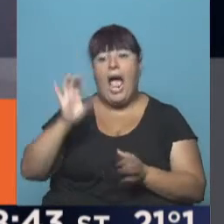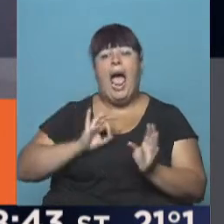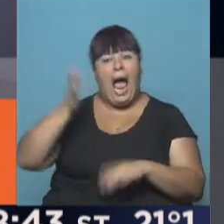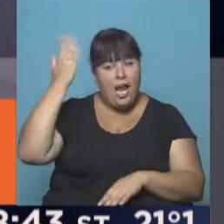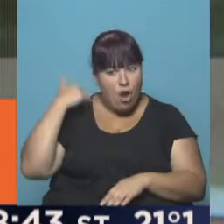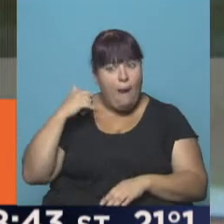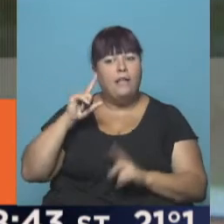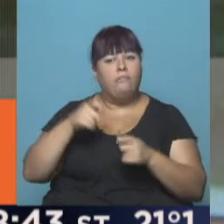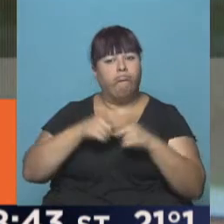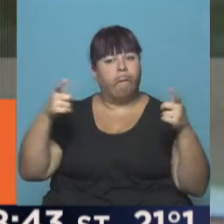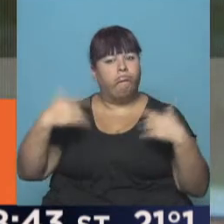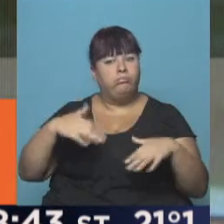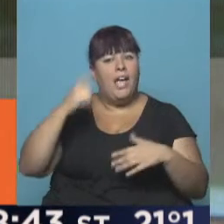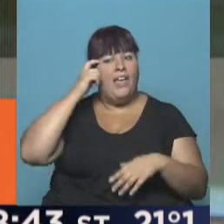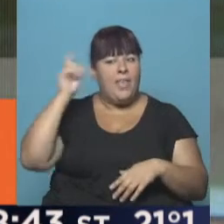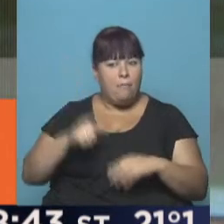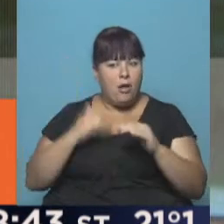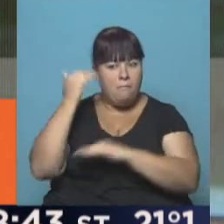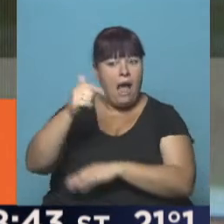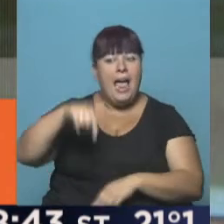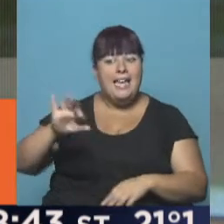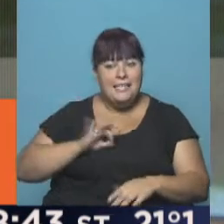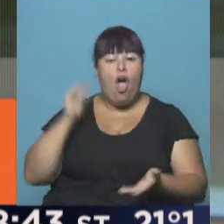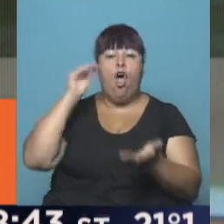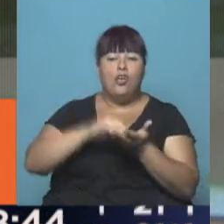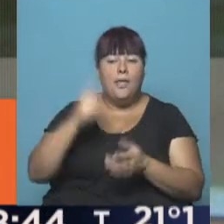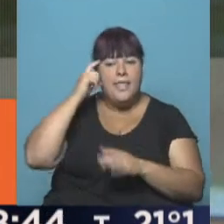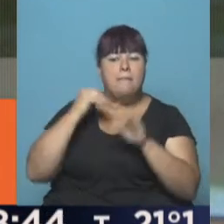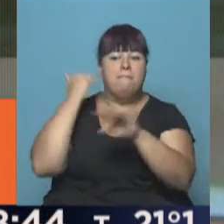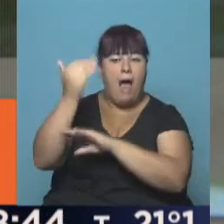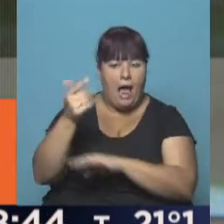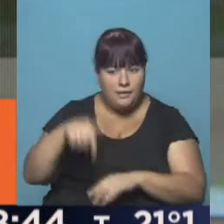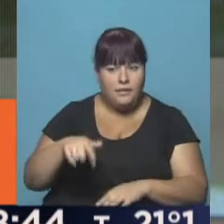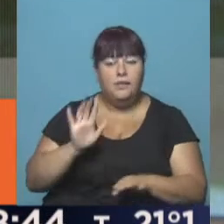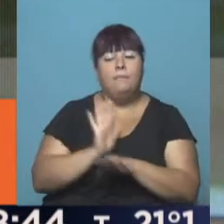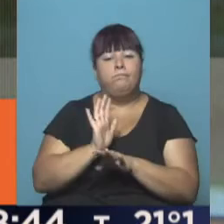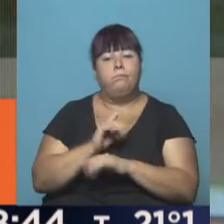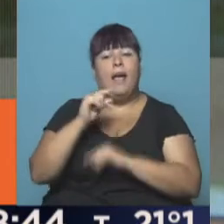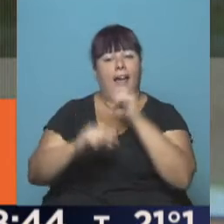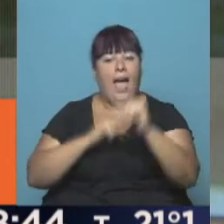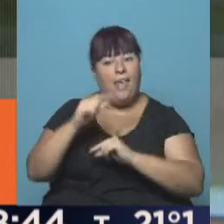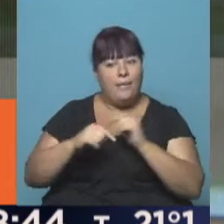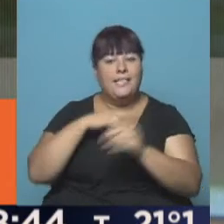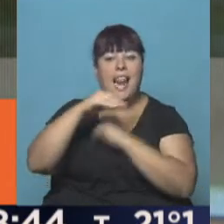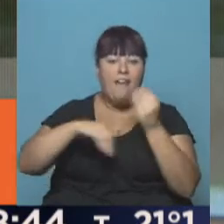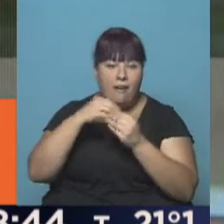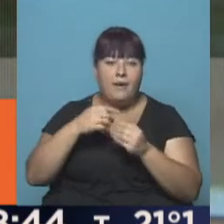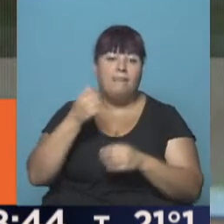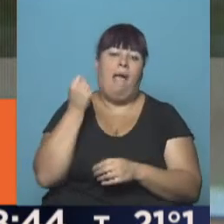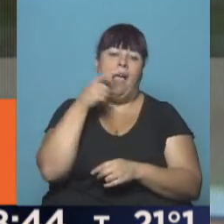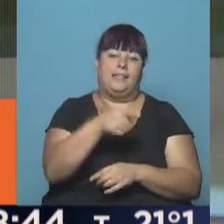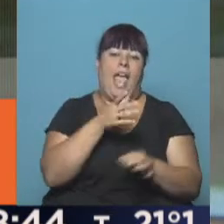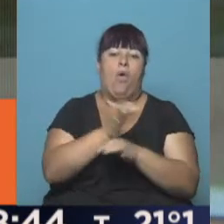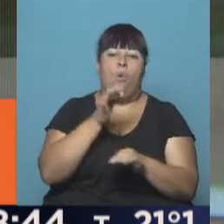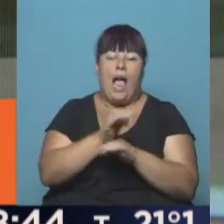pasado ya tuvimos un incremento del 10 por ciento y este año otra vez otro 10 por ciento es decir cada vez más familias eligen